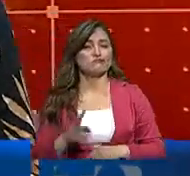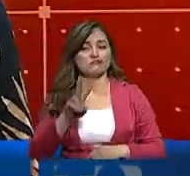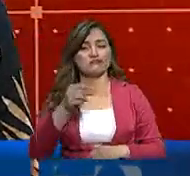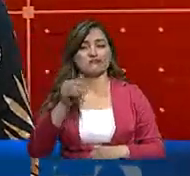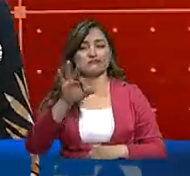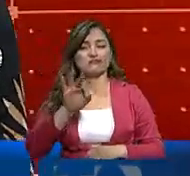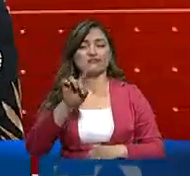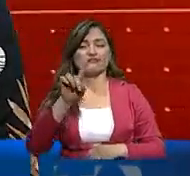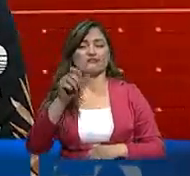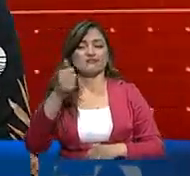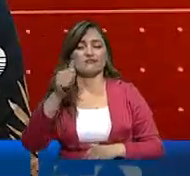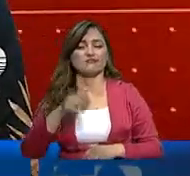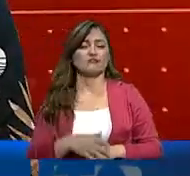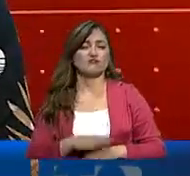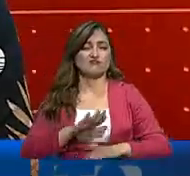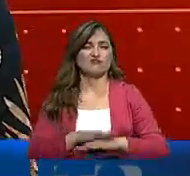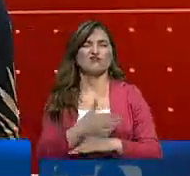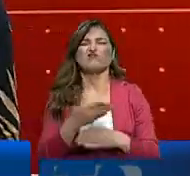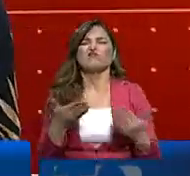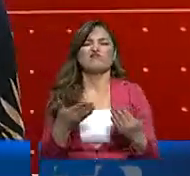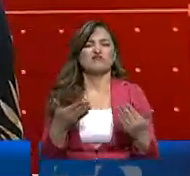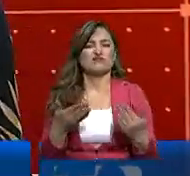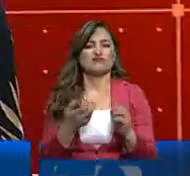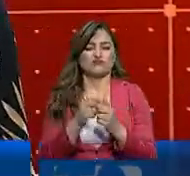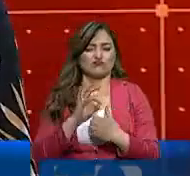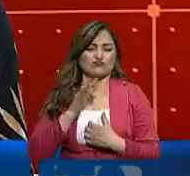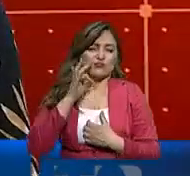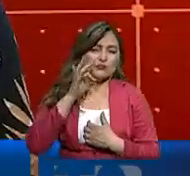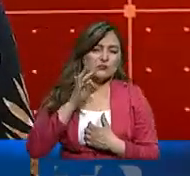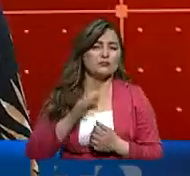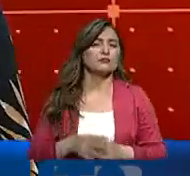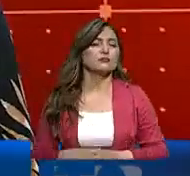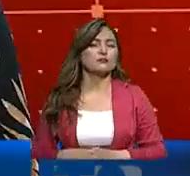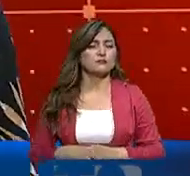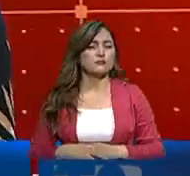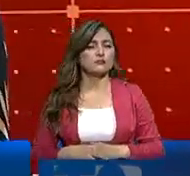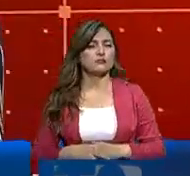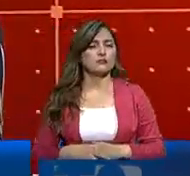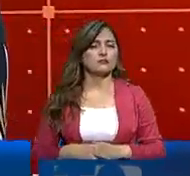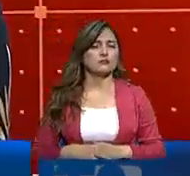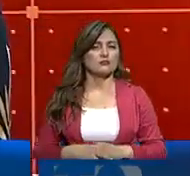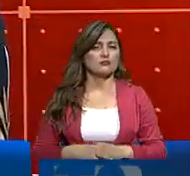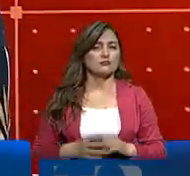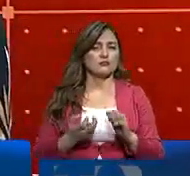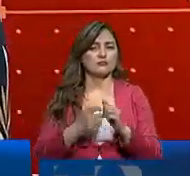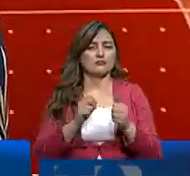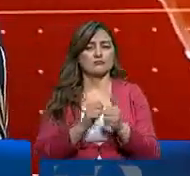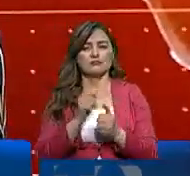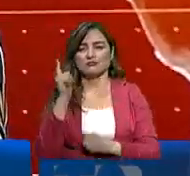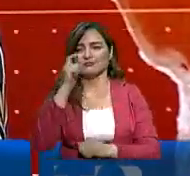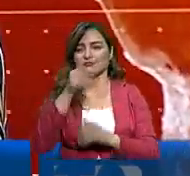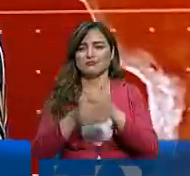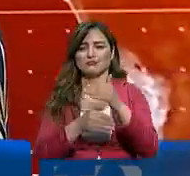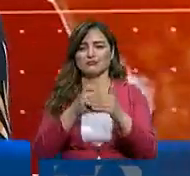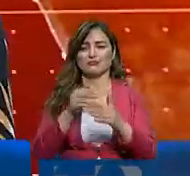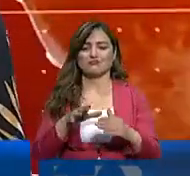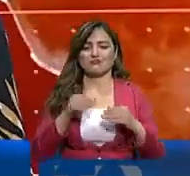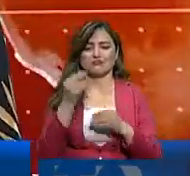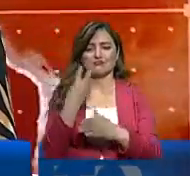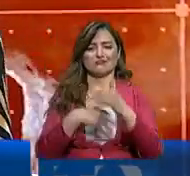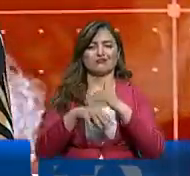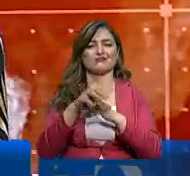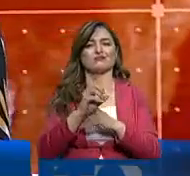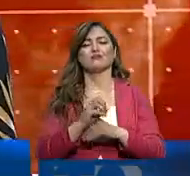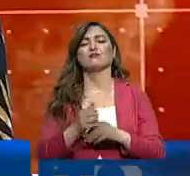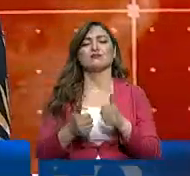2019 una de las causas puede ser la misma pandemia pero sin duda existen nudos críticos en el proceso de adopción uno